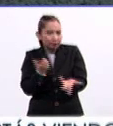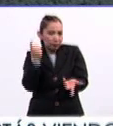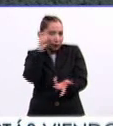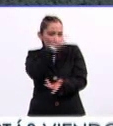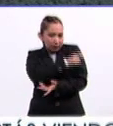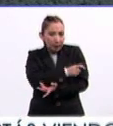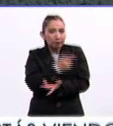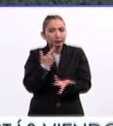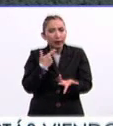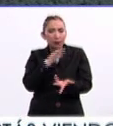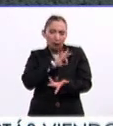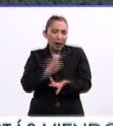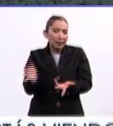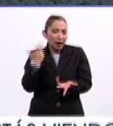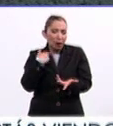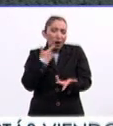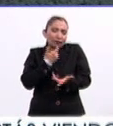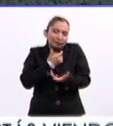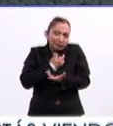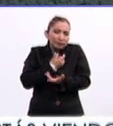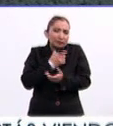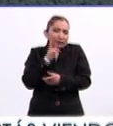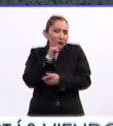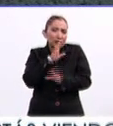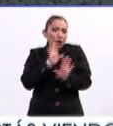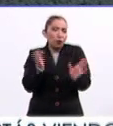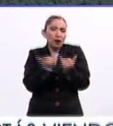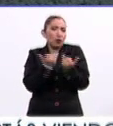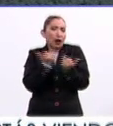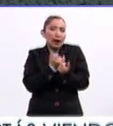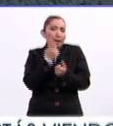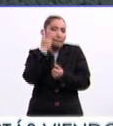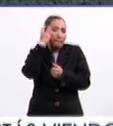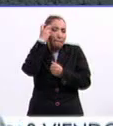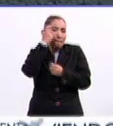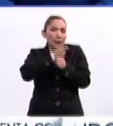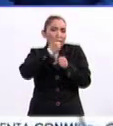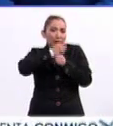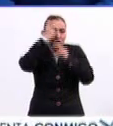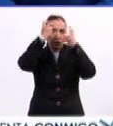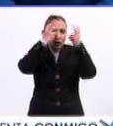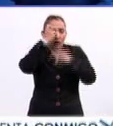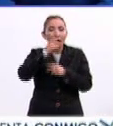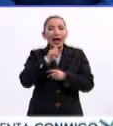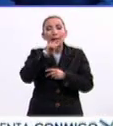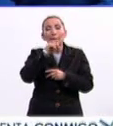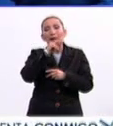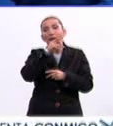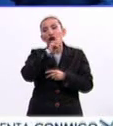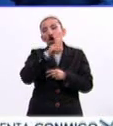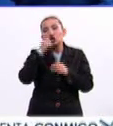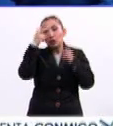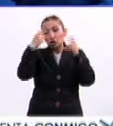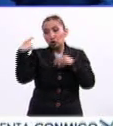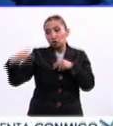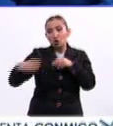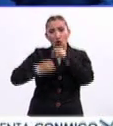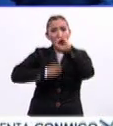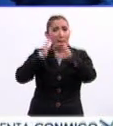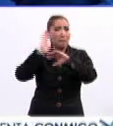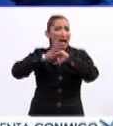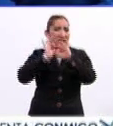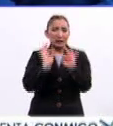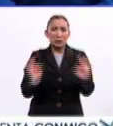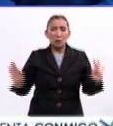resultar entrañables cosas tan difíciles como el Primero Sueño. El Primero Sueño, que es su obra maestra, su gran poema